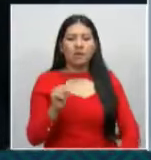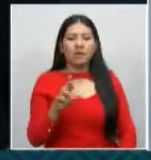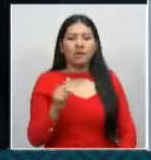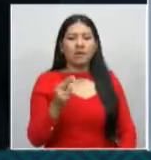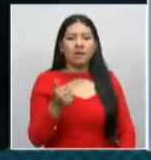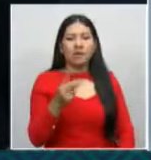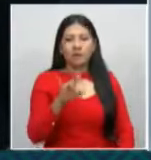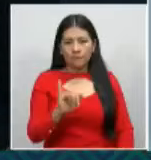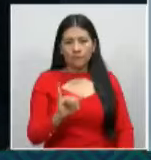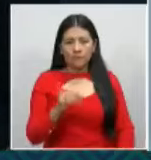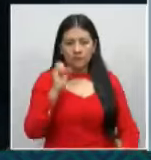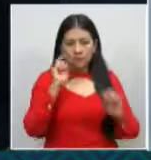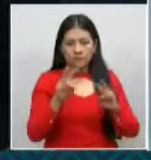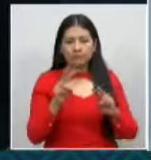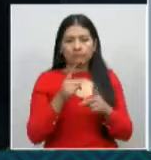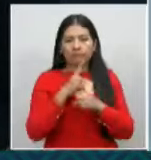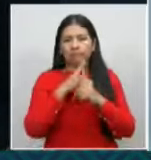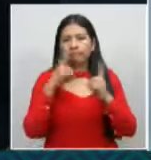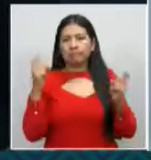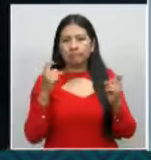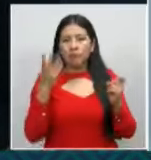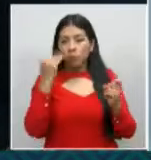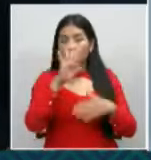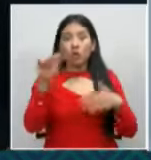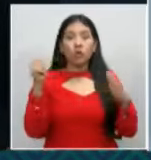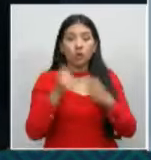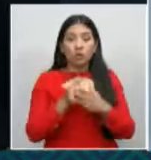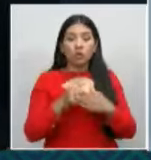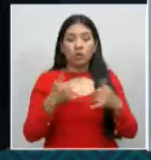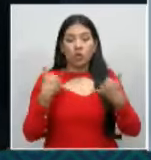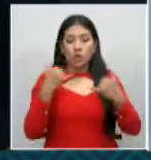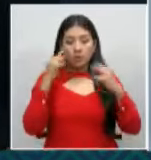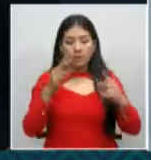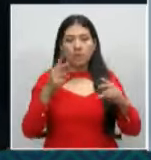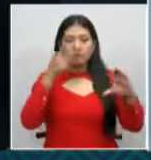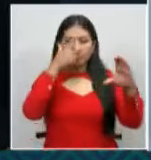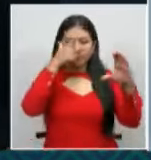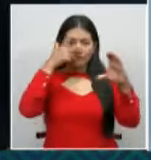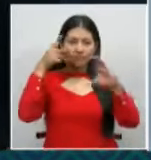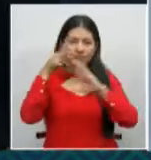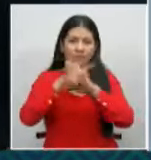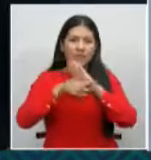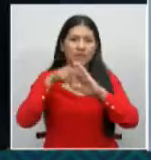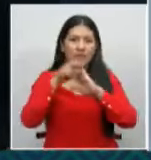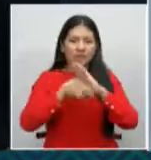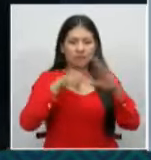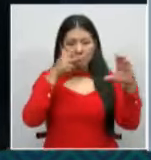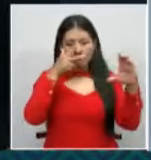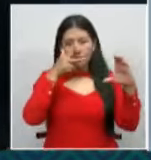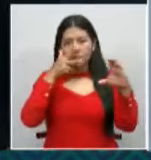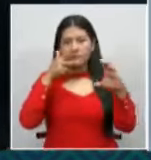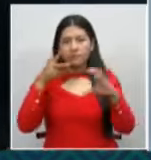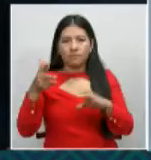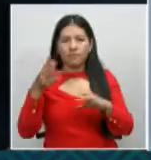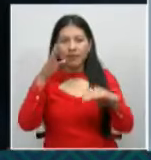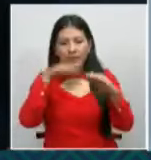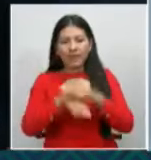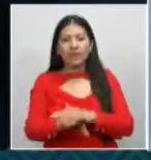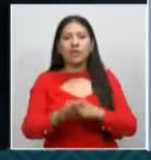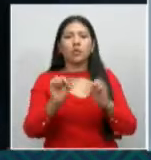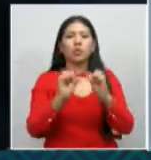consternan, porque el momento fue captado por dispositivos en una de las